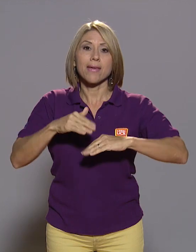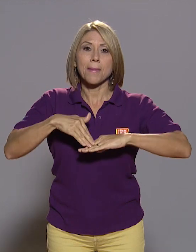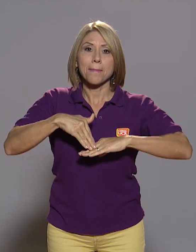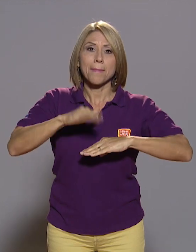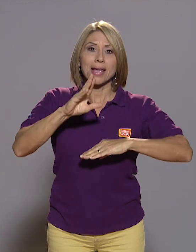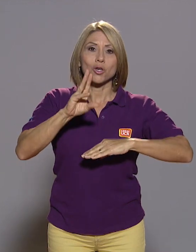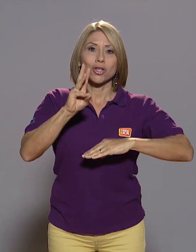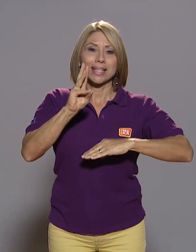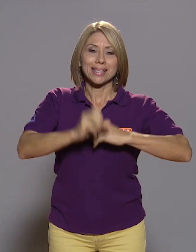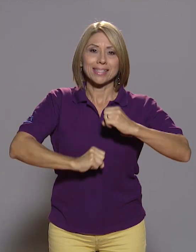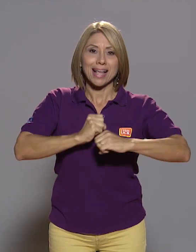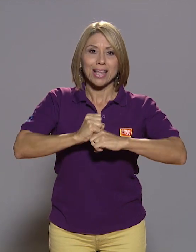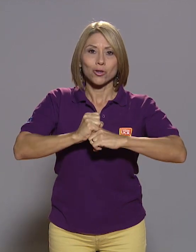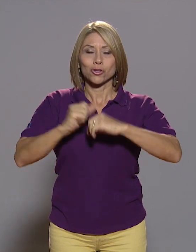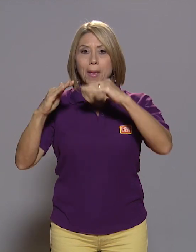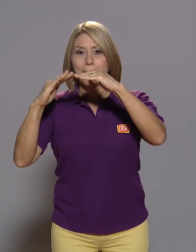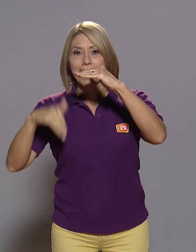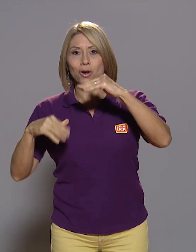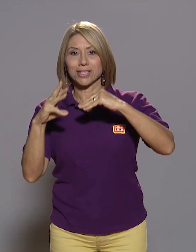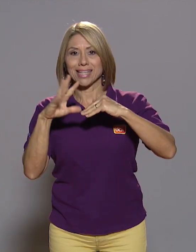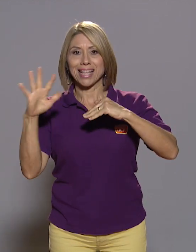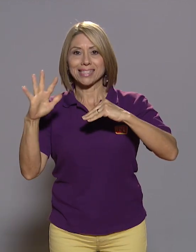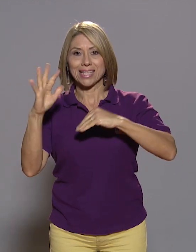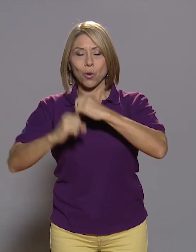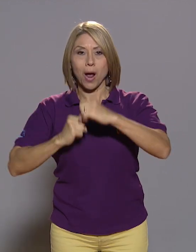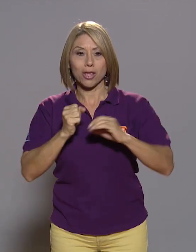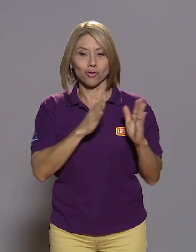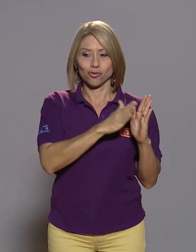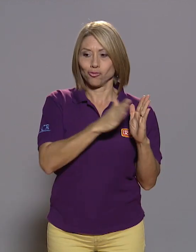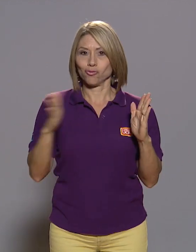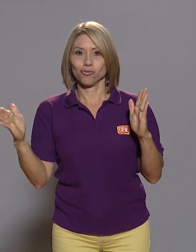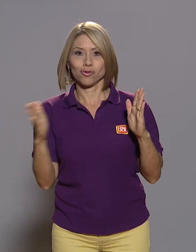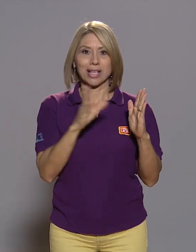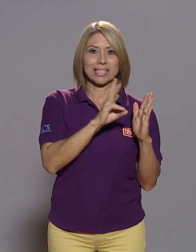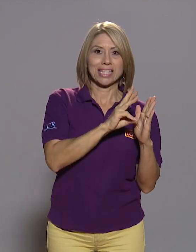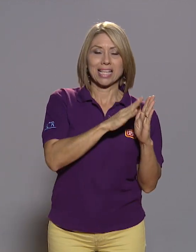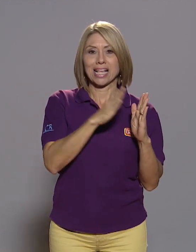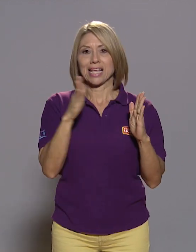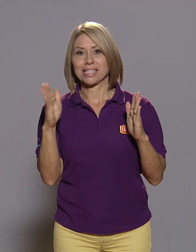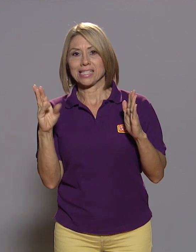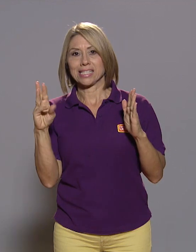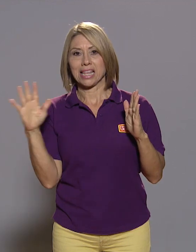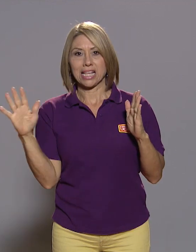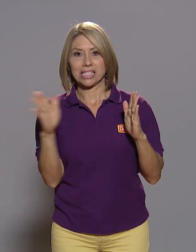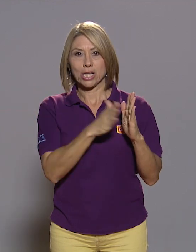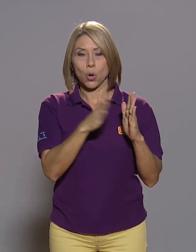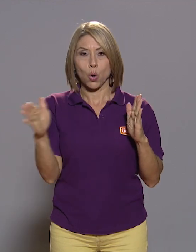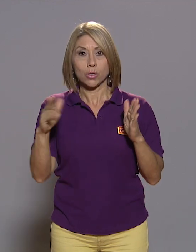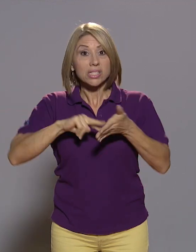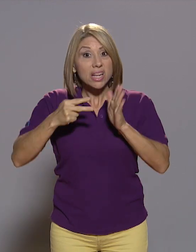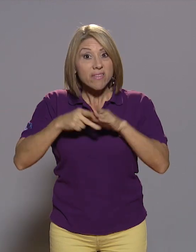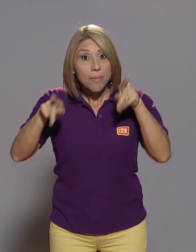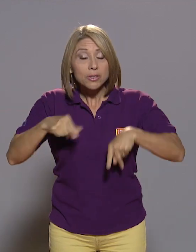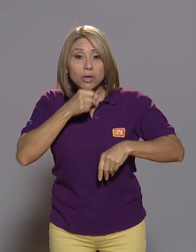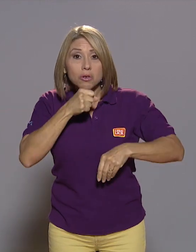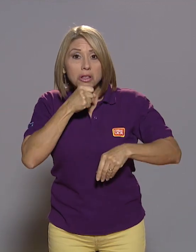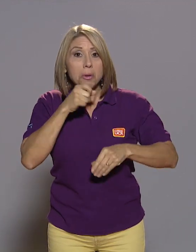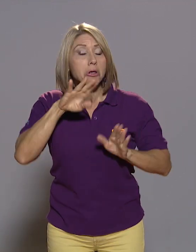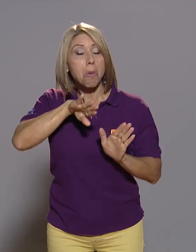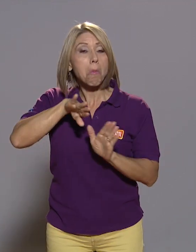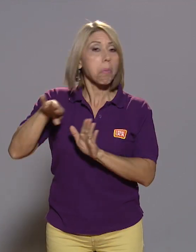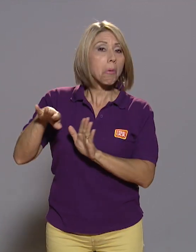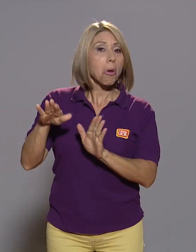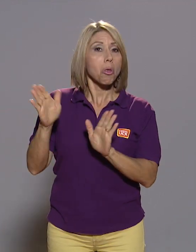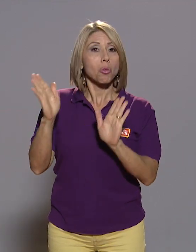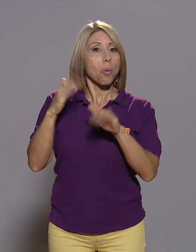6 años y menor de 65 años. Eso no quiere decir que los adultos mayores van a quedar desprotegidos, porque la ley prevé